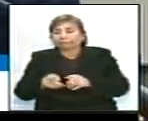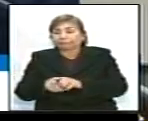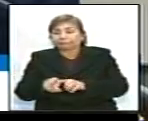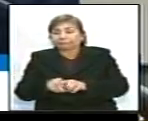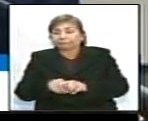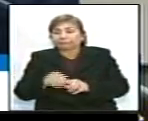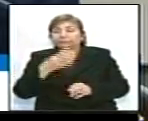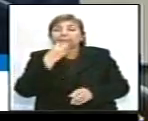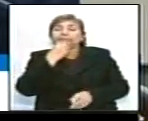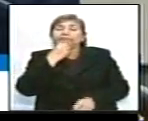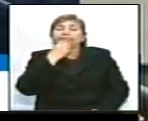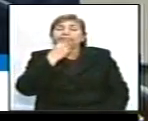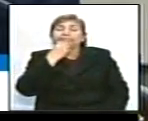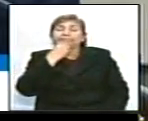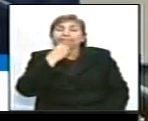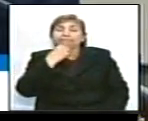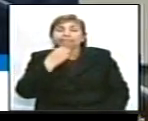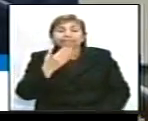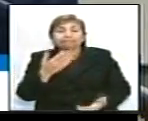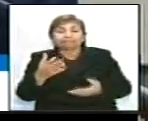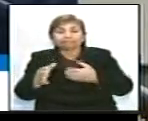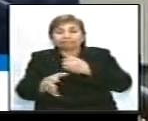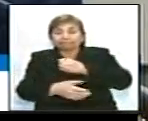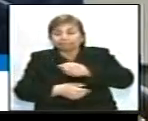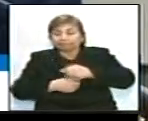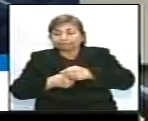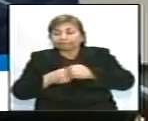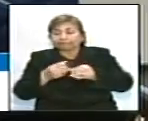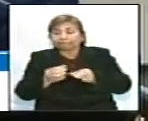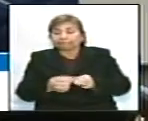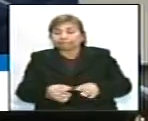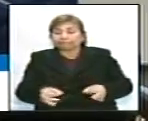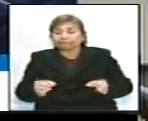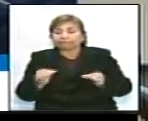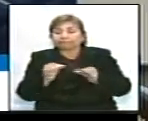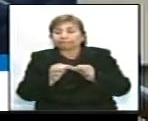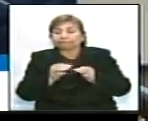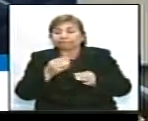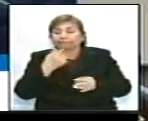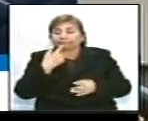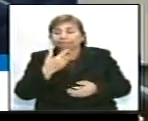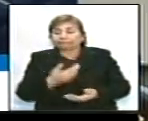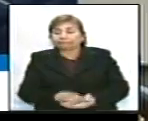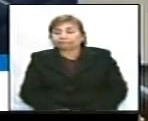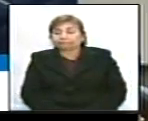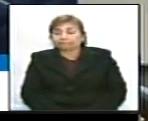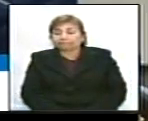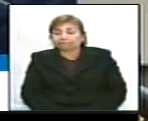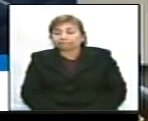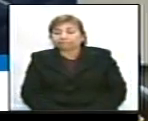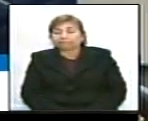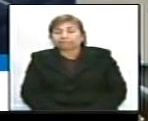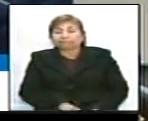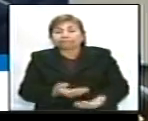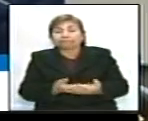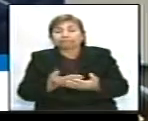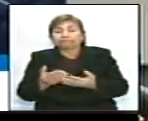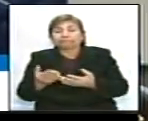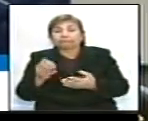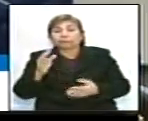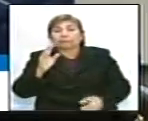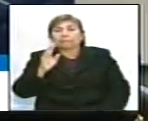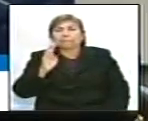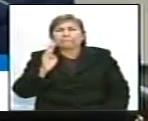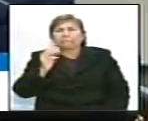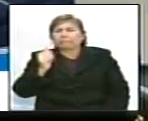el mango, hay cultivos importantes que se podrían tener como alternativa, el bambú,